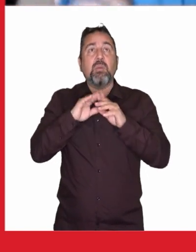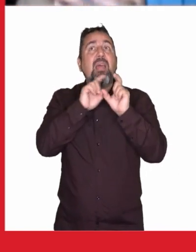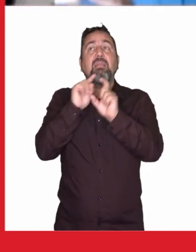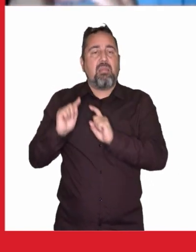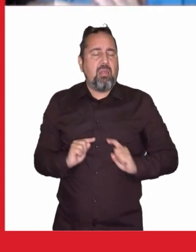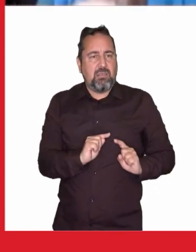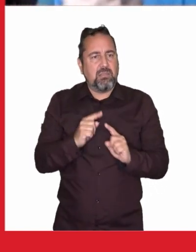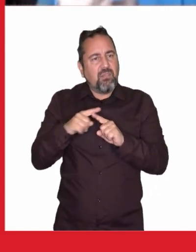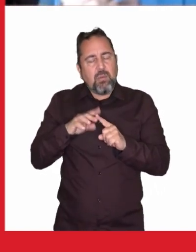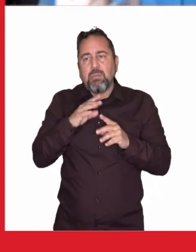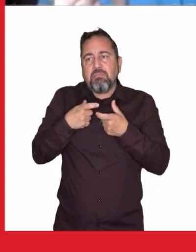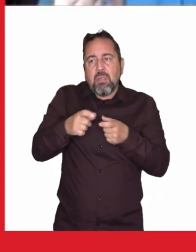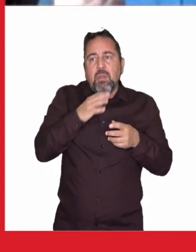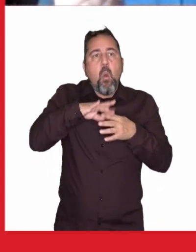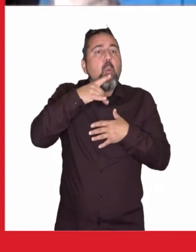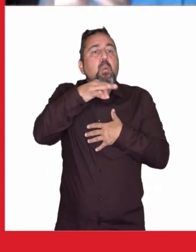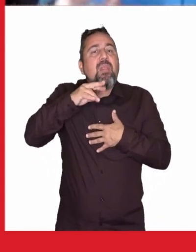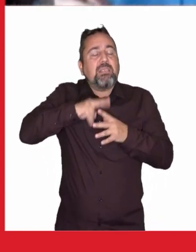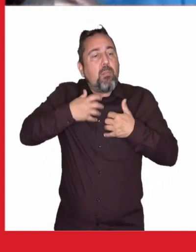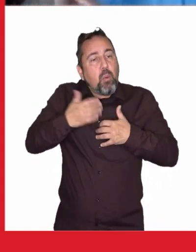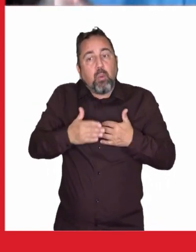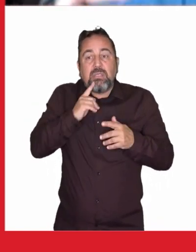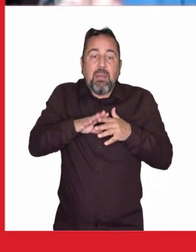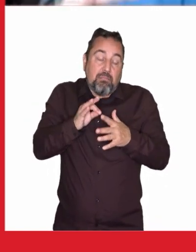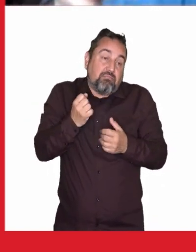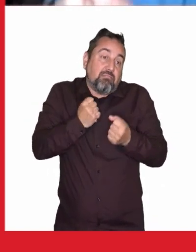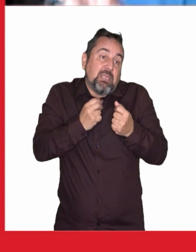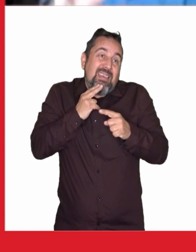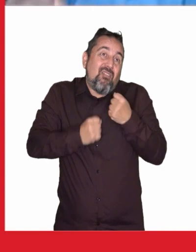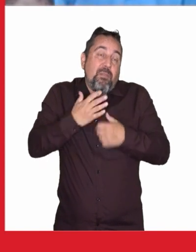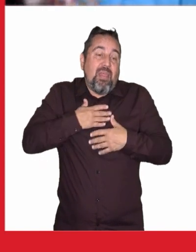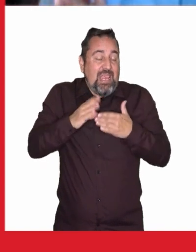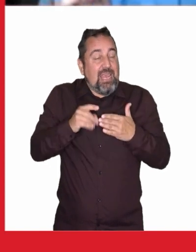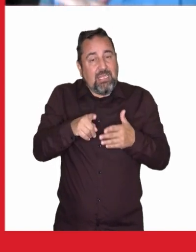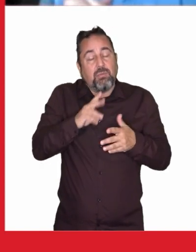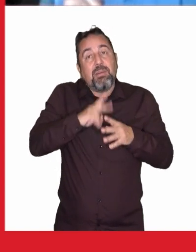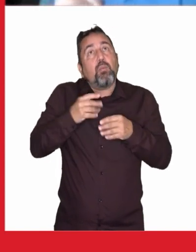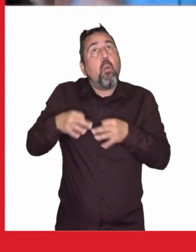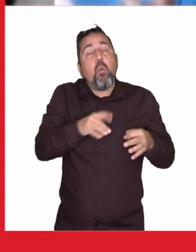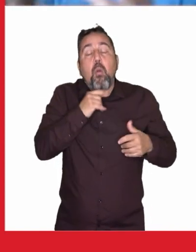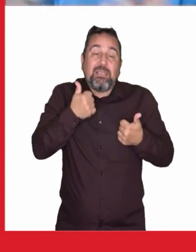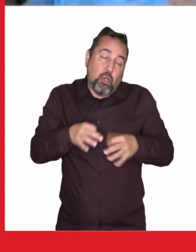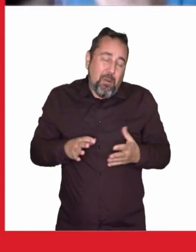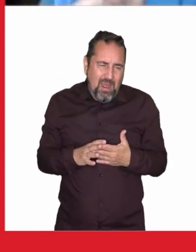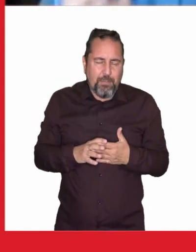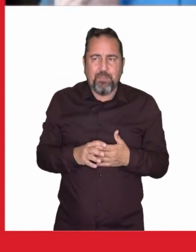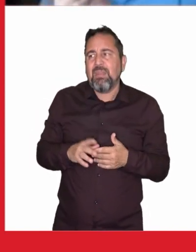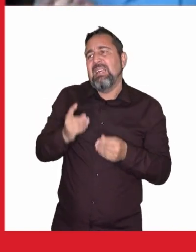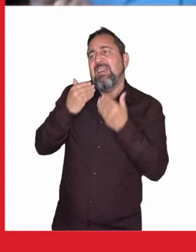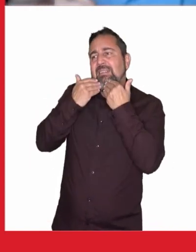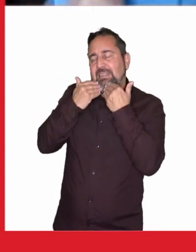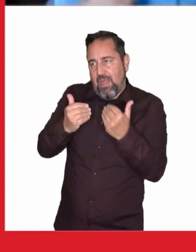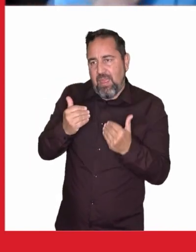productos, podemos tener dentro de la empresa, dentro de la entidad, márgenes muy diferentes por unidad de producto o por tipología de cliente. Y eso es común y es normal.